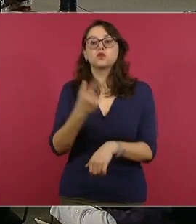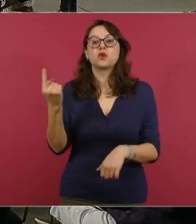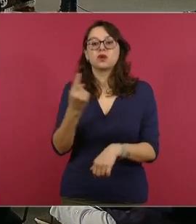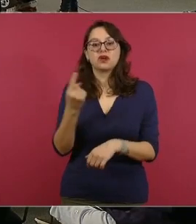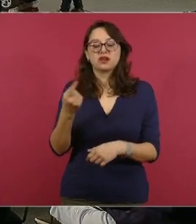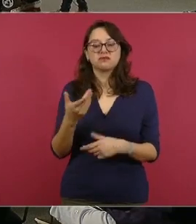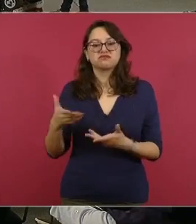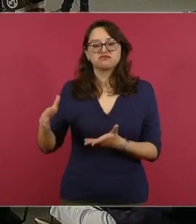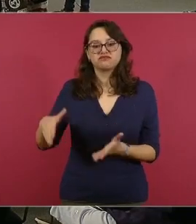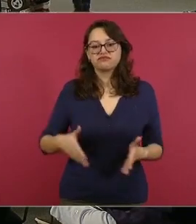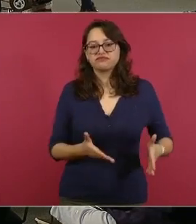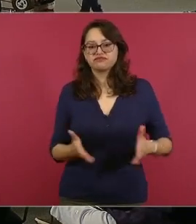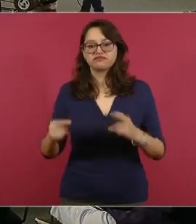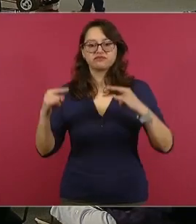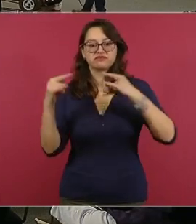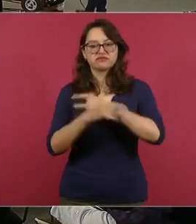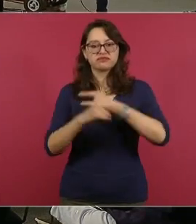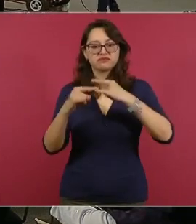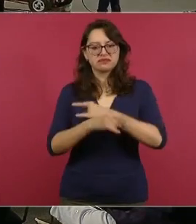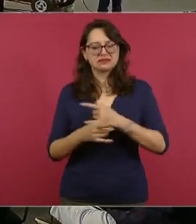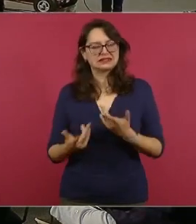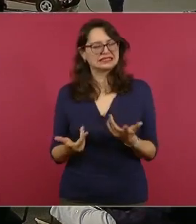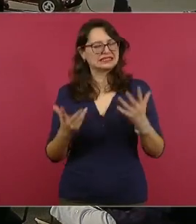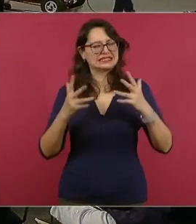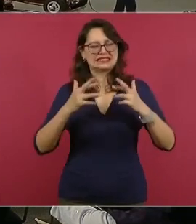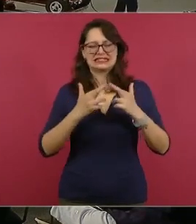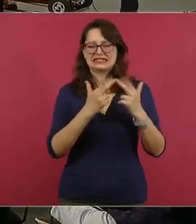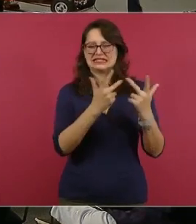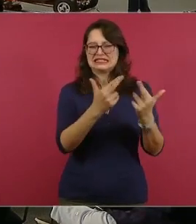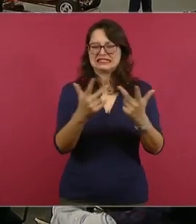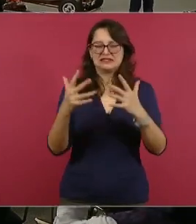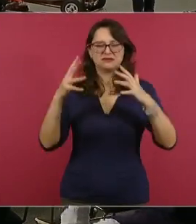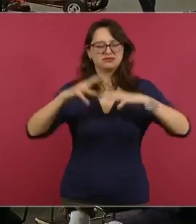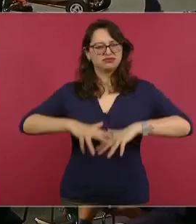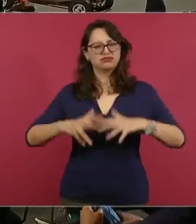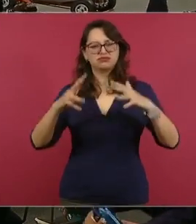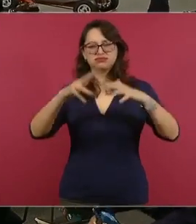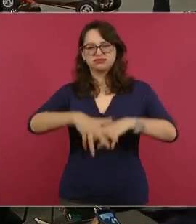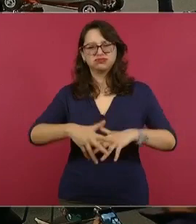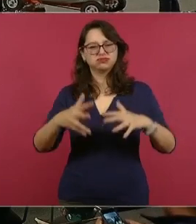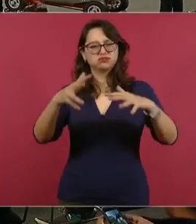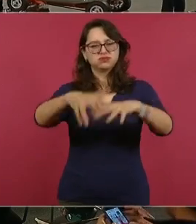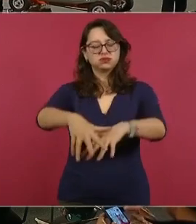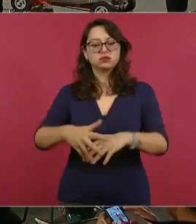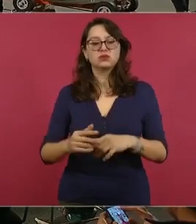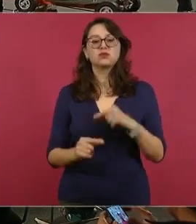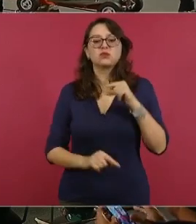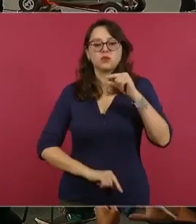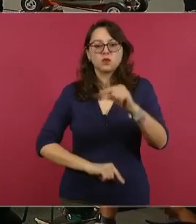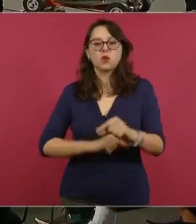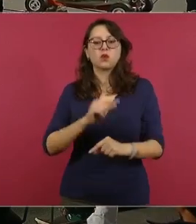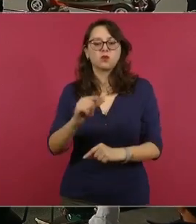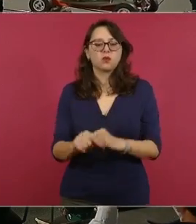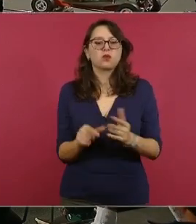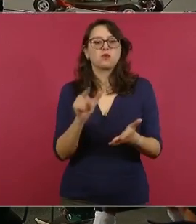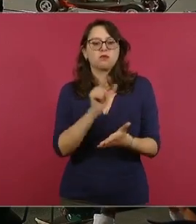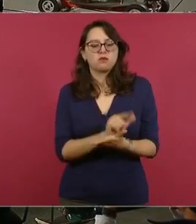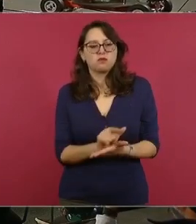la autopista y de la carretera libre. Afortunadamente ya se logró, ya